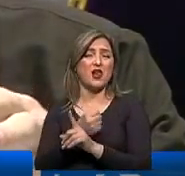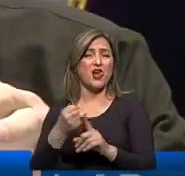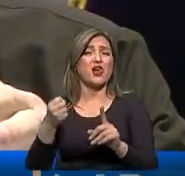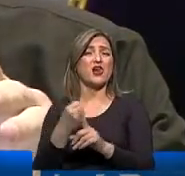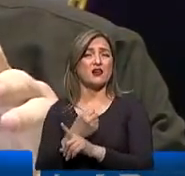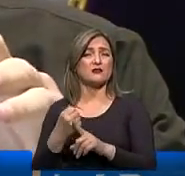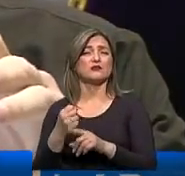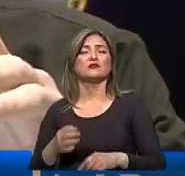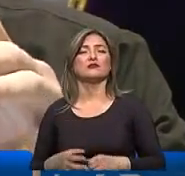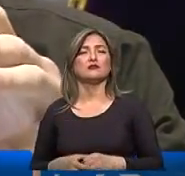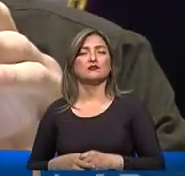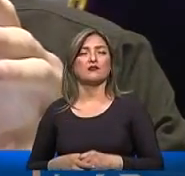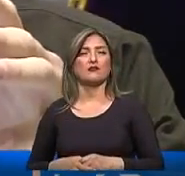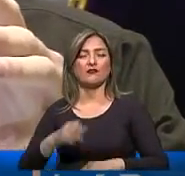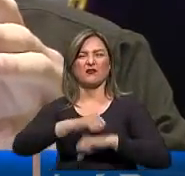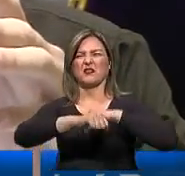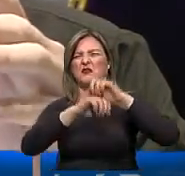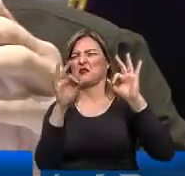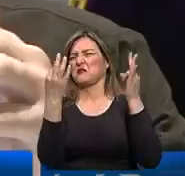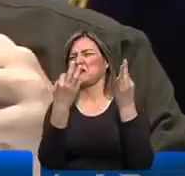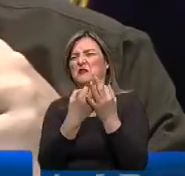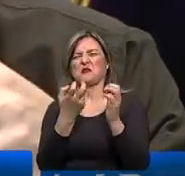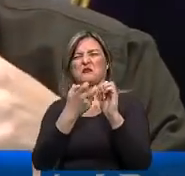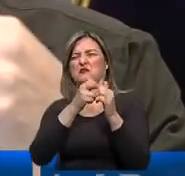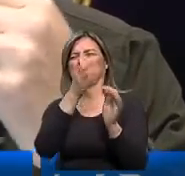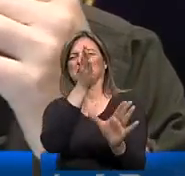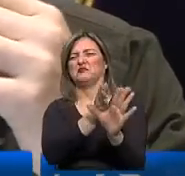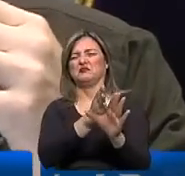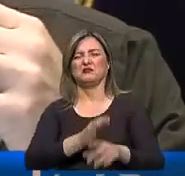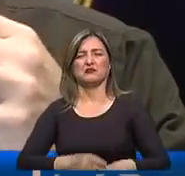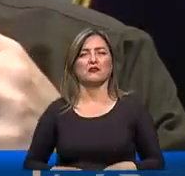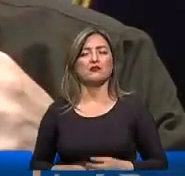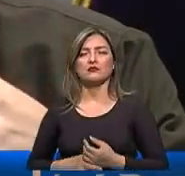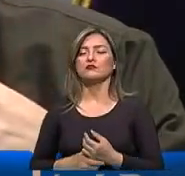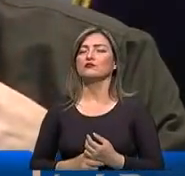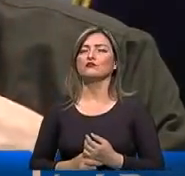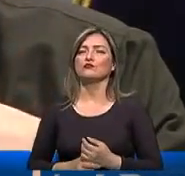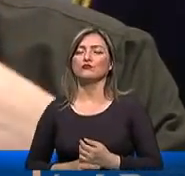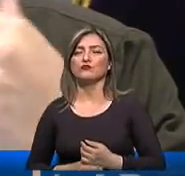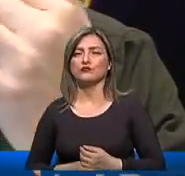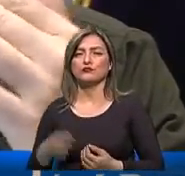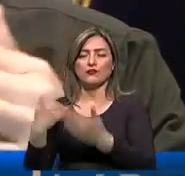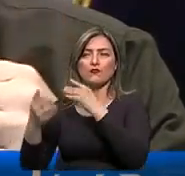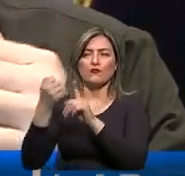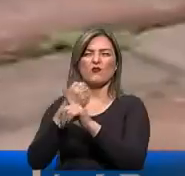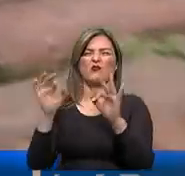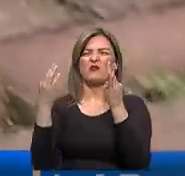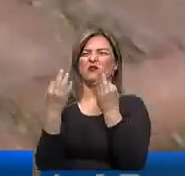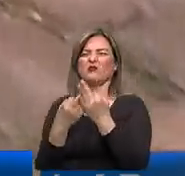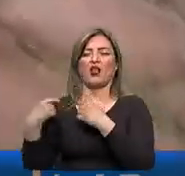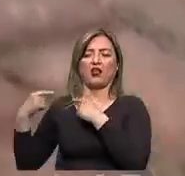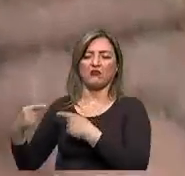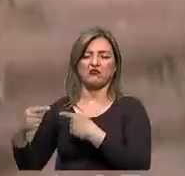producto del desequilibrio estructural de la familia, así como también de antecedentes históricos de violencia familiar.